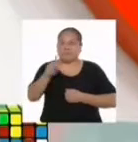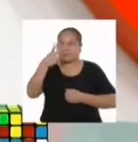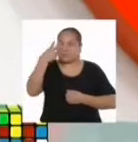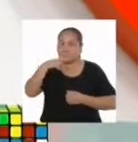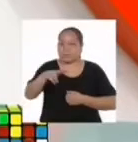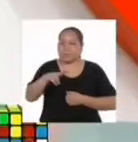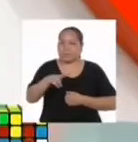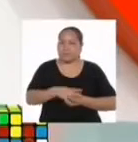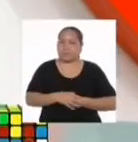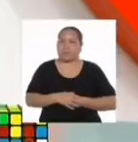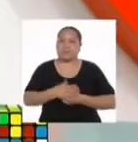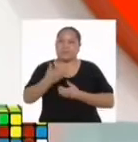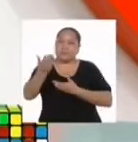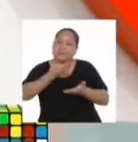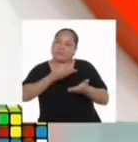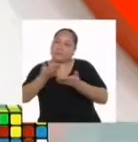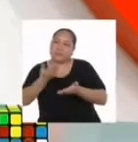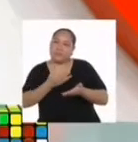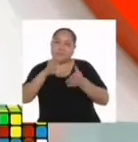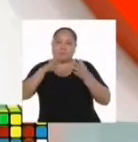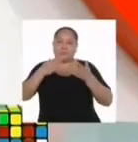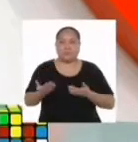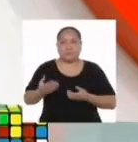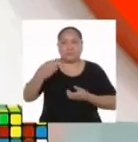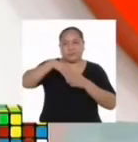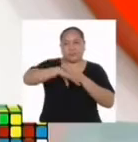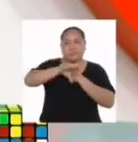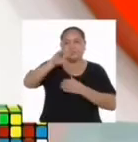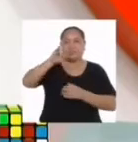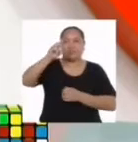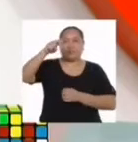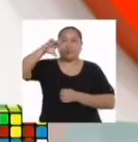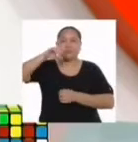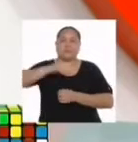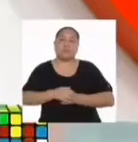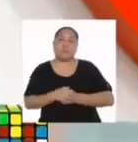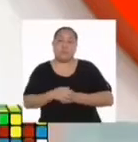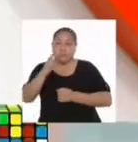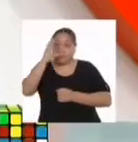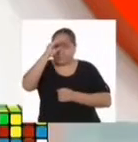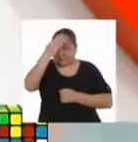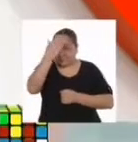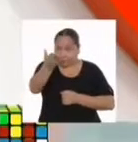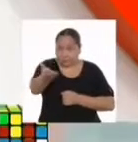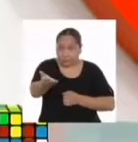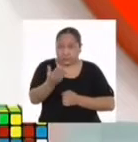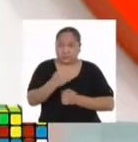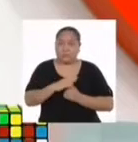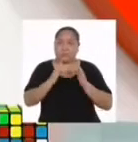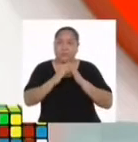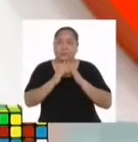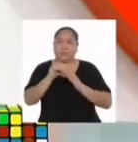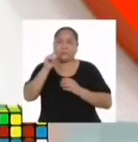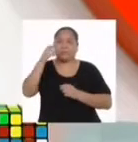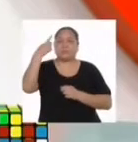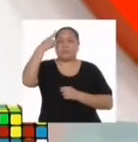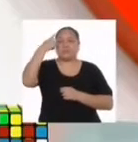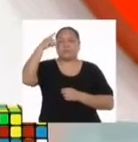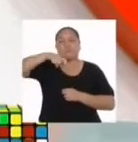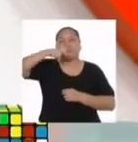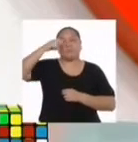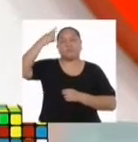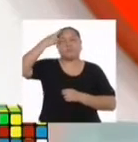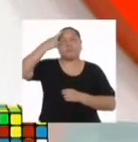¿Se dan cuenta de las interrelaciones que existen en una cuenca hidrográfica, chicas y chicos en casa? Por eso